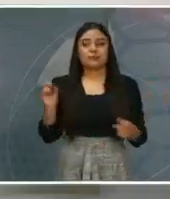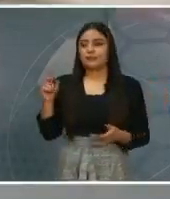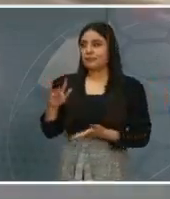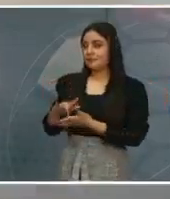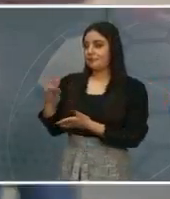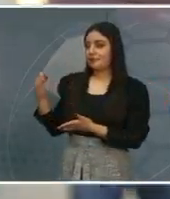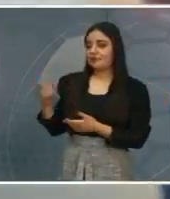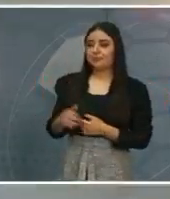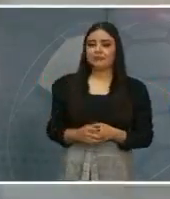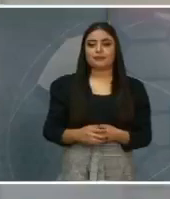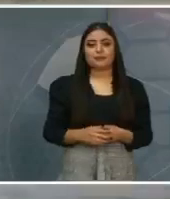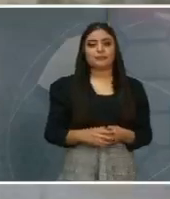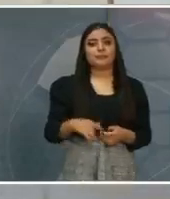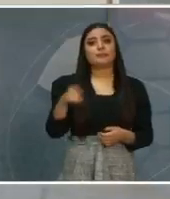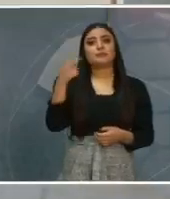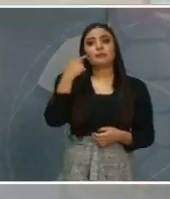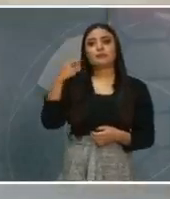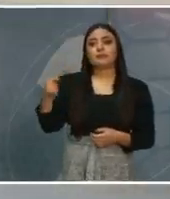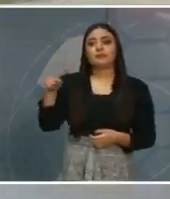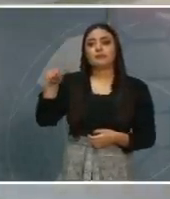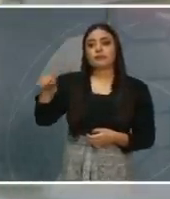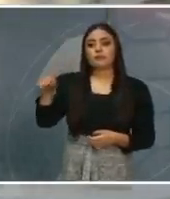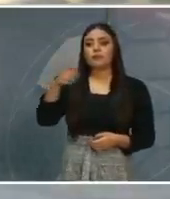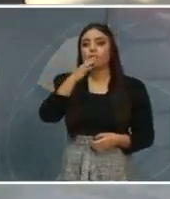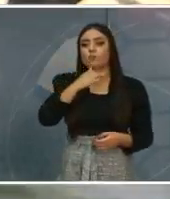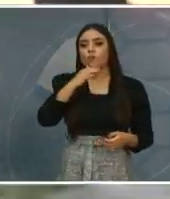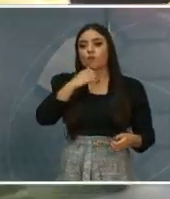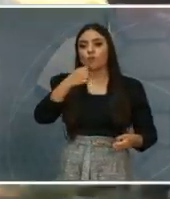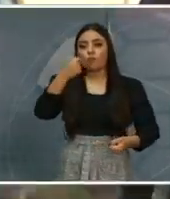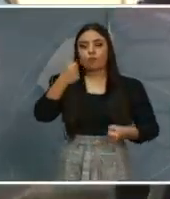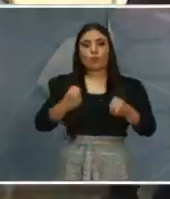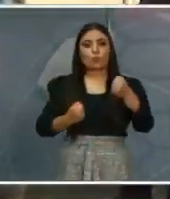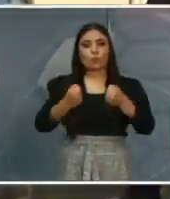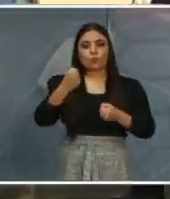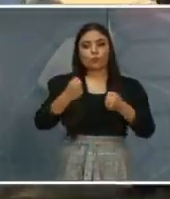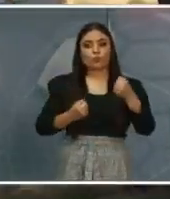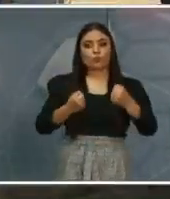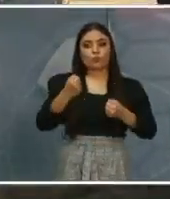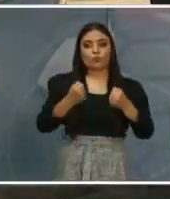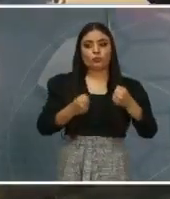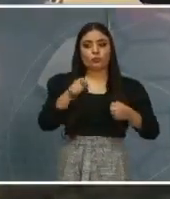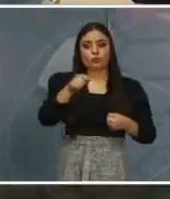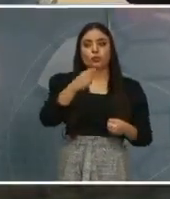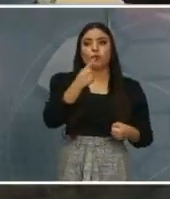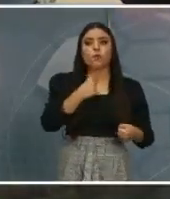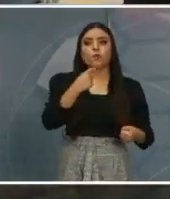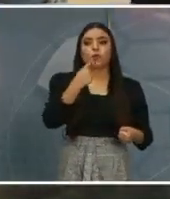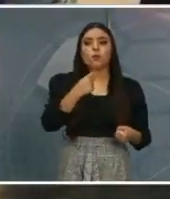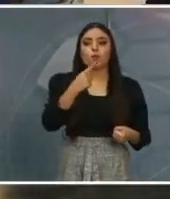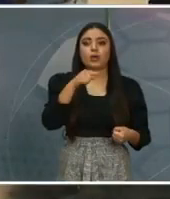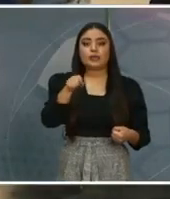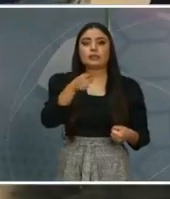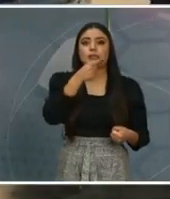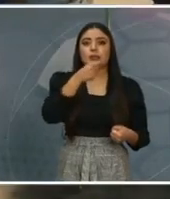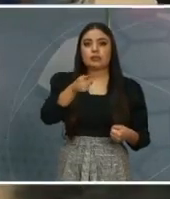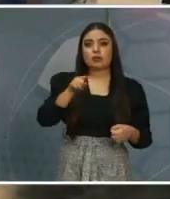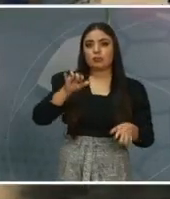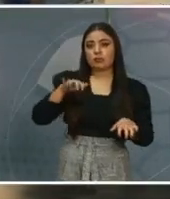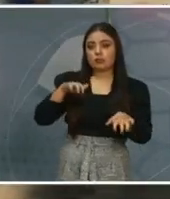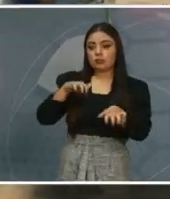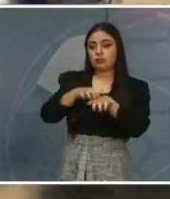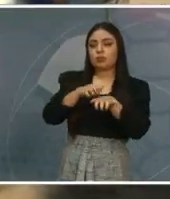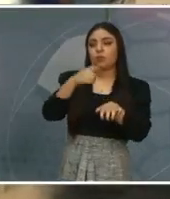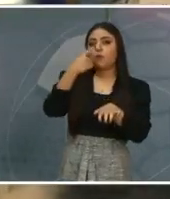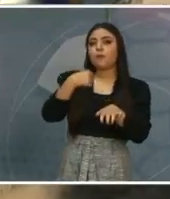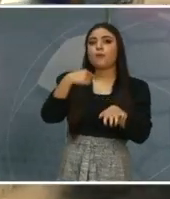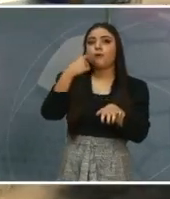está el chofer, el tripulante de esta camioneta roja, Ángel, el cual, bueno, pues dice que fue impactado por un vehículo en color rojo, el cual,